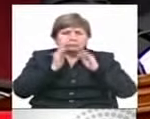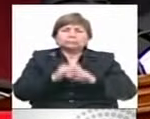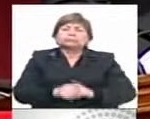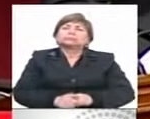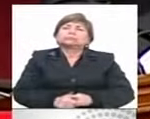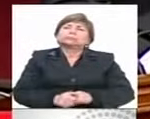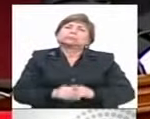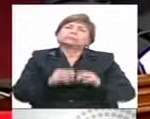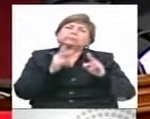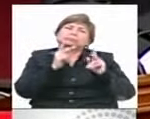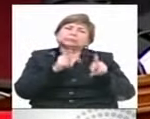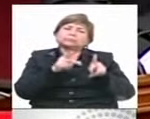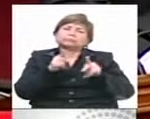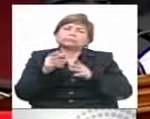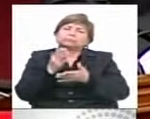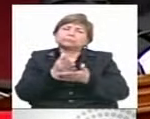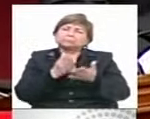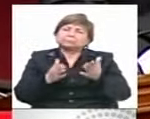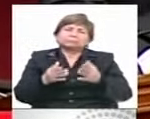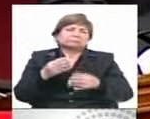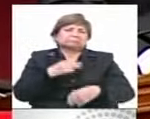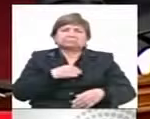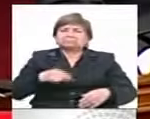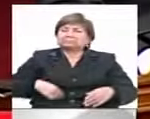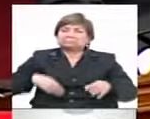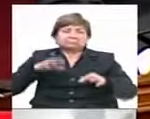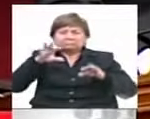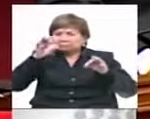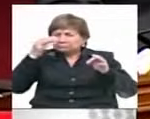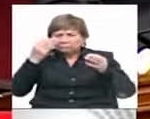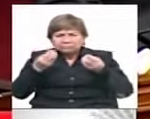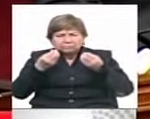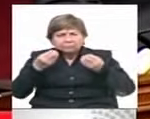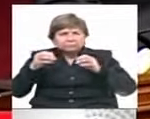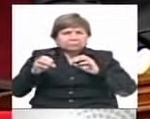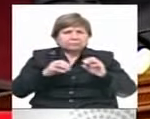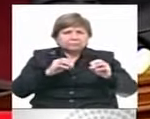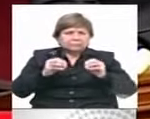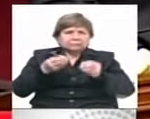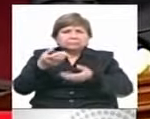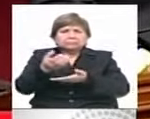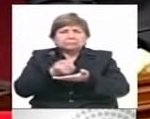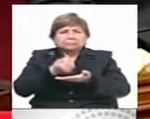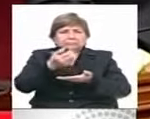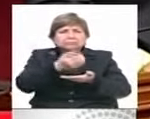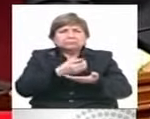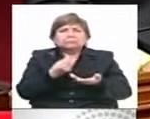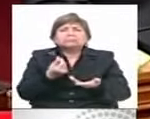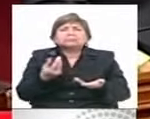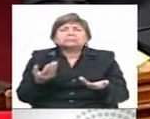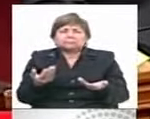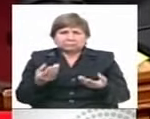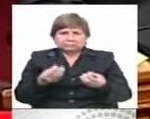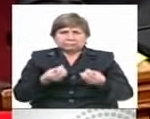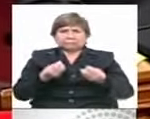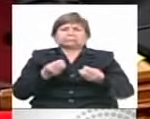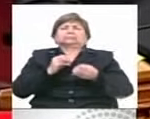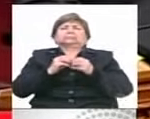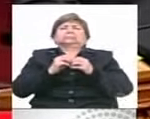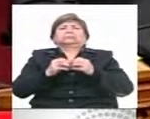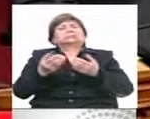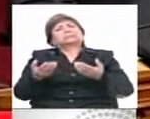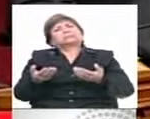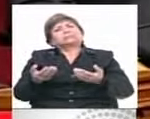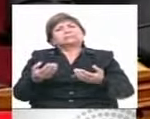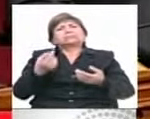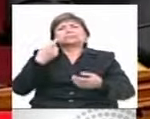el planteamiento de la primera ministra y no encuentro cómo se van a generar los recursos, cómo se va a reactivar